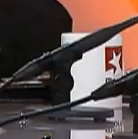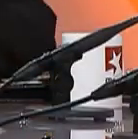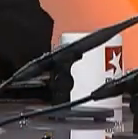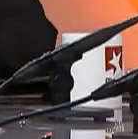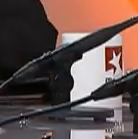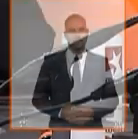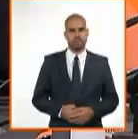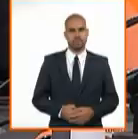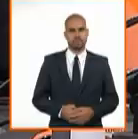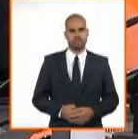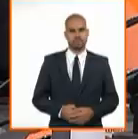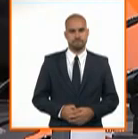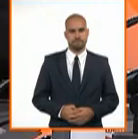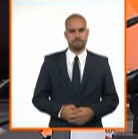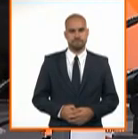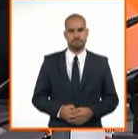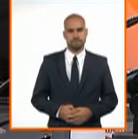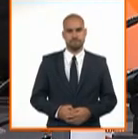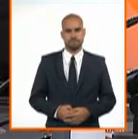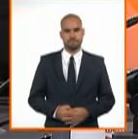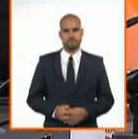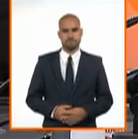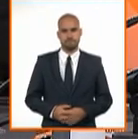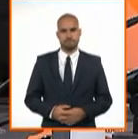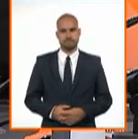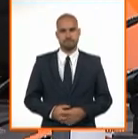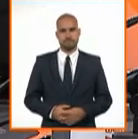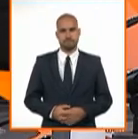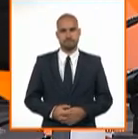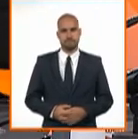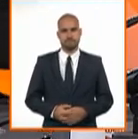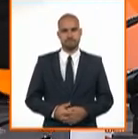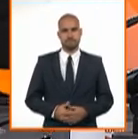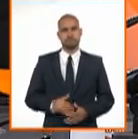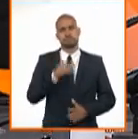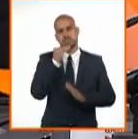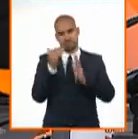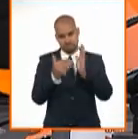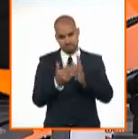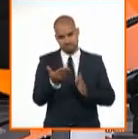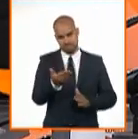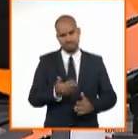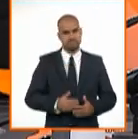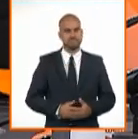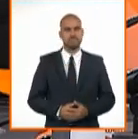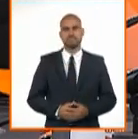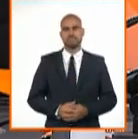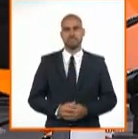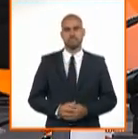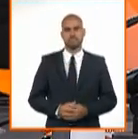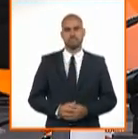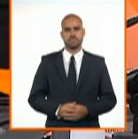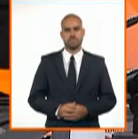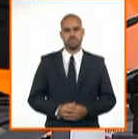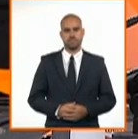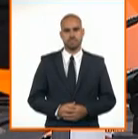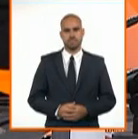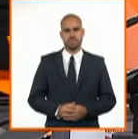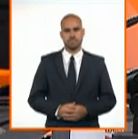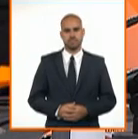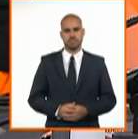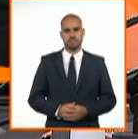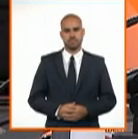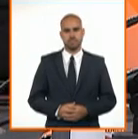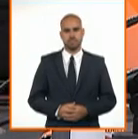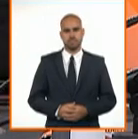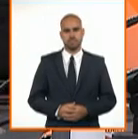muy buenas tardes estimados televidentes y radioyentes la mesa redonda se acerca hoy a un asunto que sin duda es la